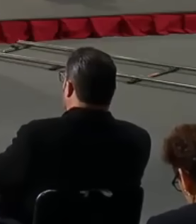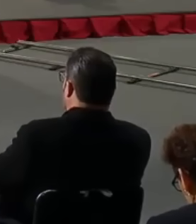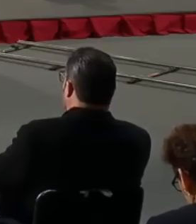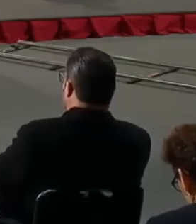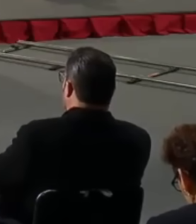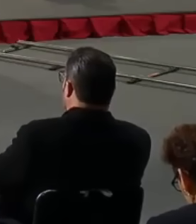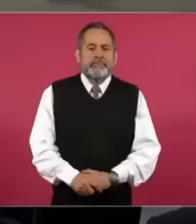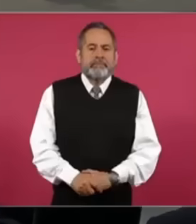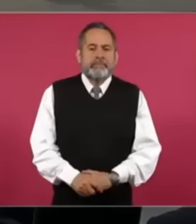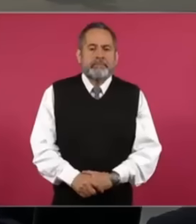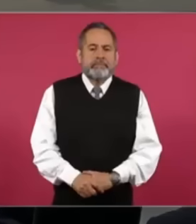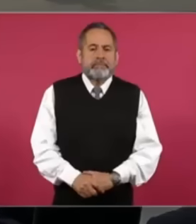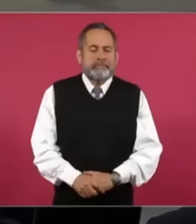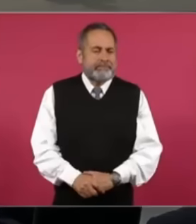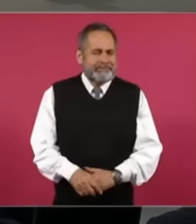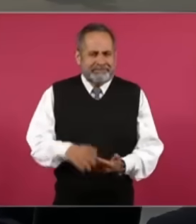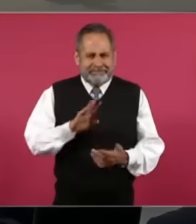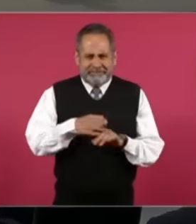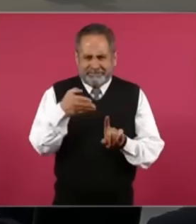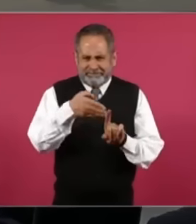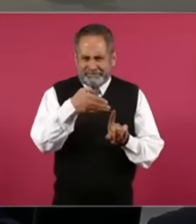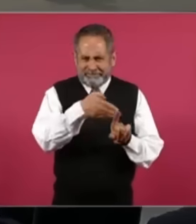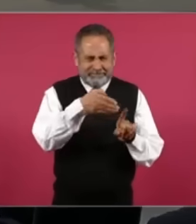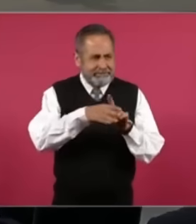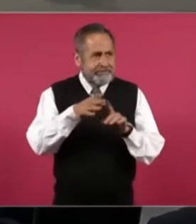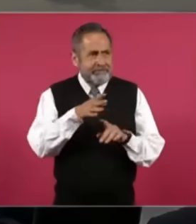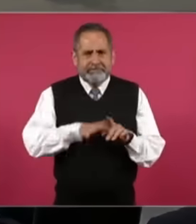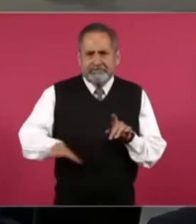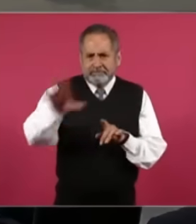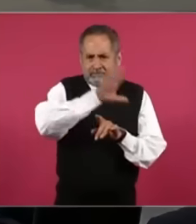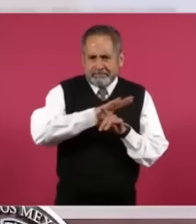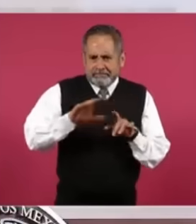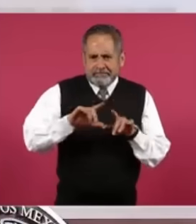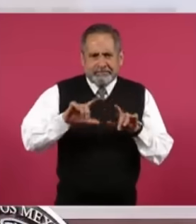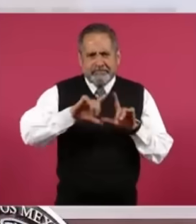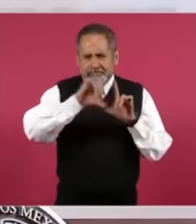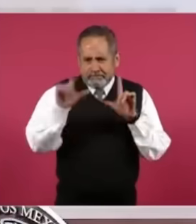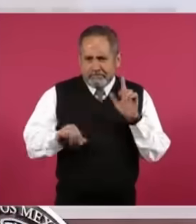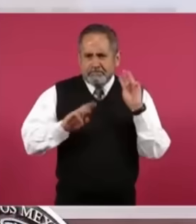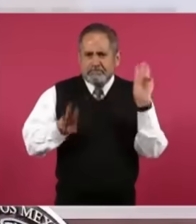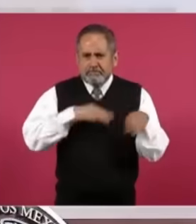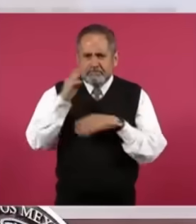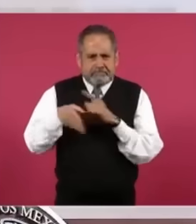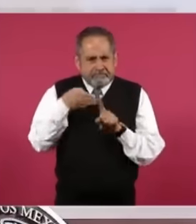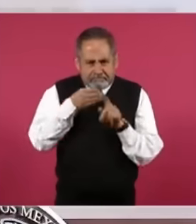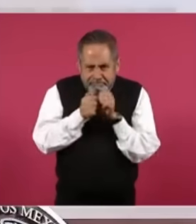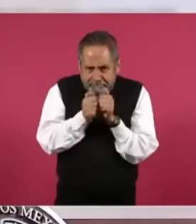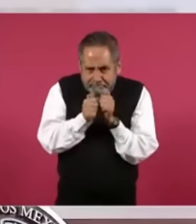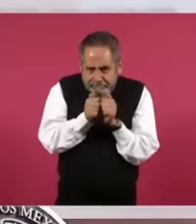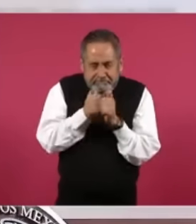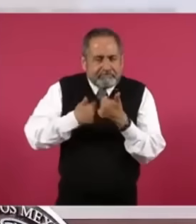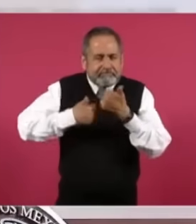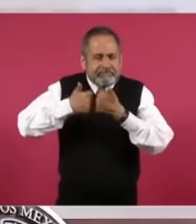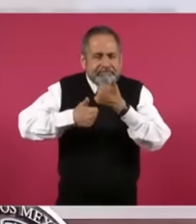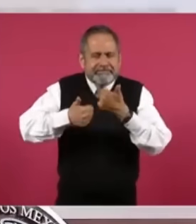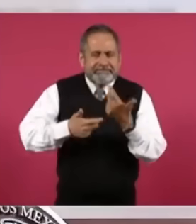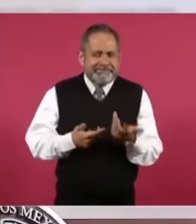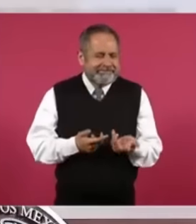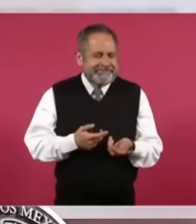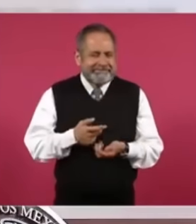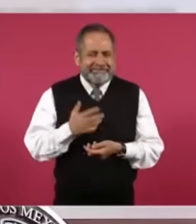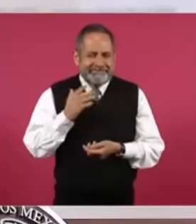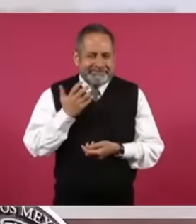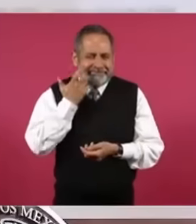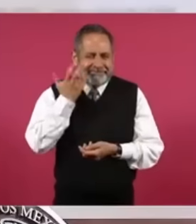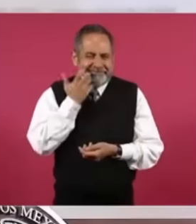esta red social que se hace tendencia nacional y ha llegado hasta tendencia mundial. Y pues esa es una estrategia